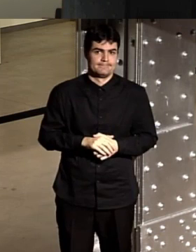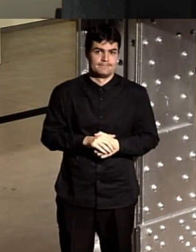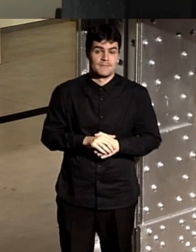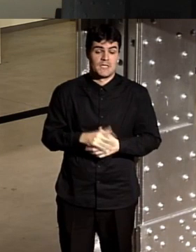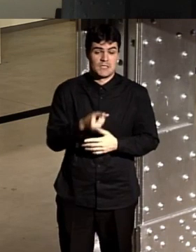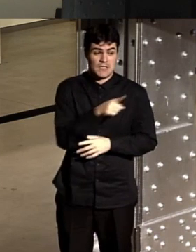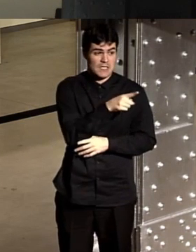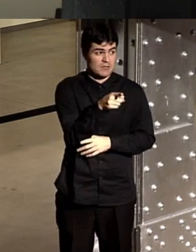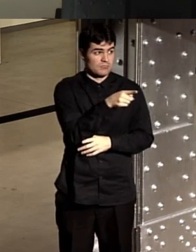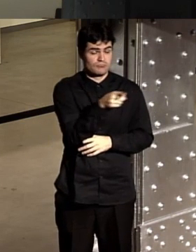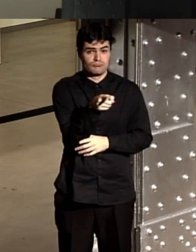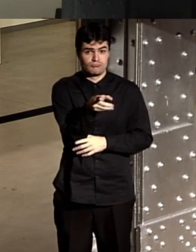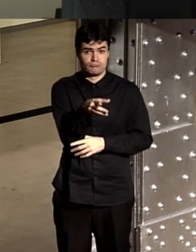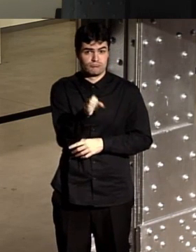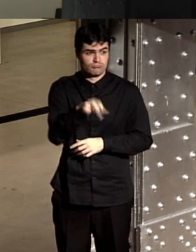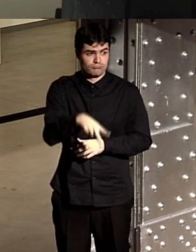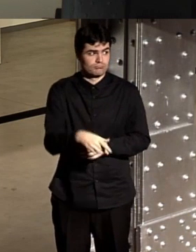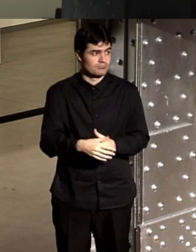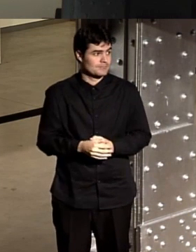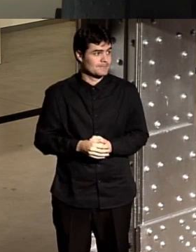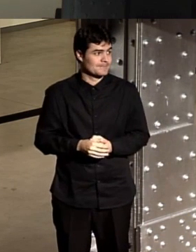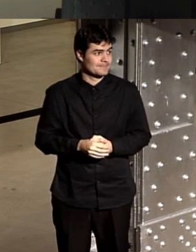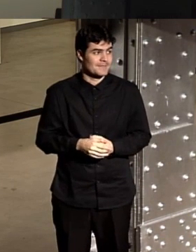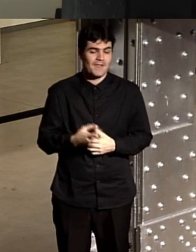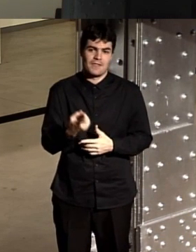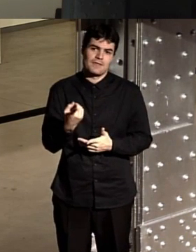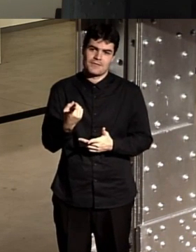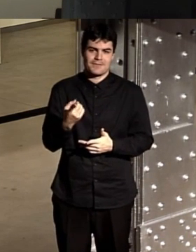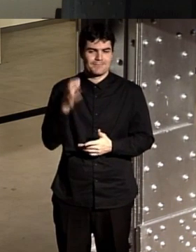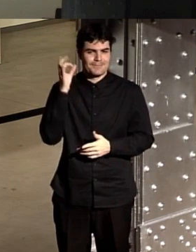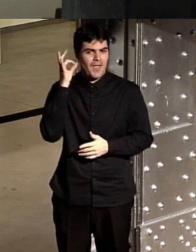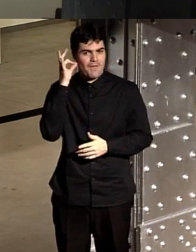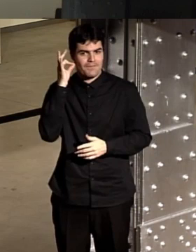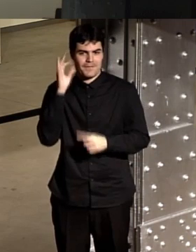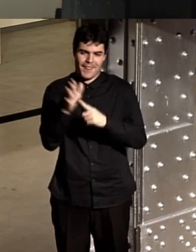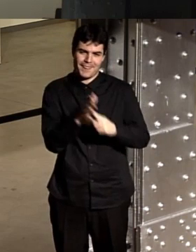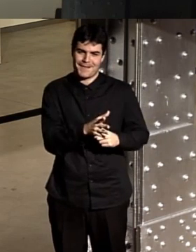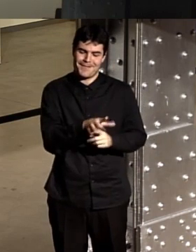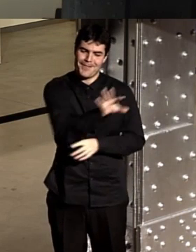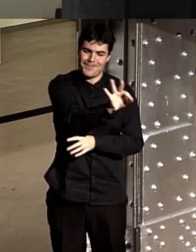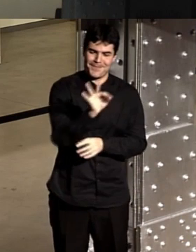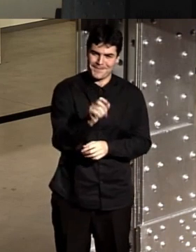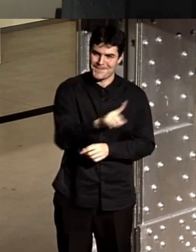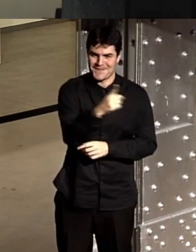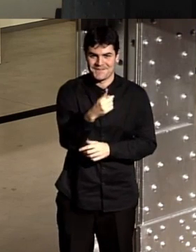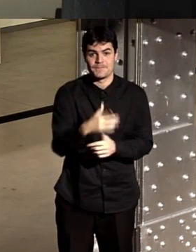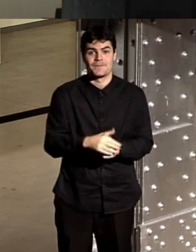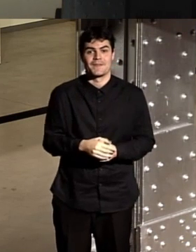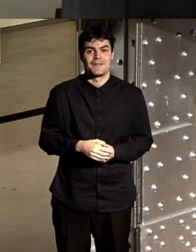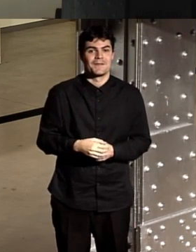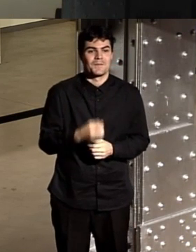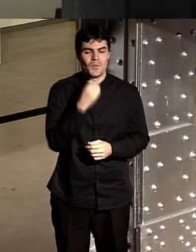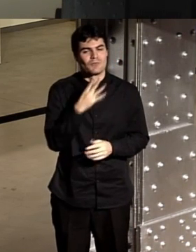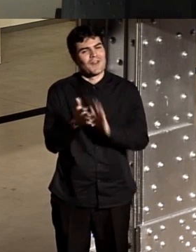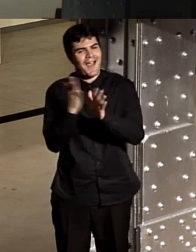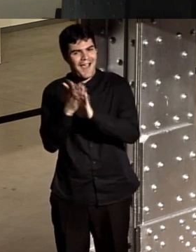Ahí hay varias. Discriminación femenina primero, Voy ¿no? a hacértela rápida. Voy a hacértela rápida.